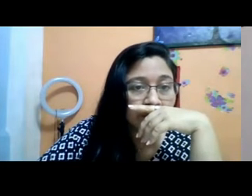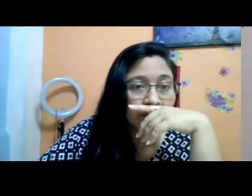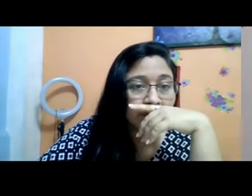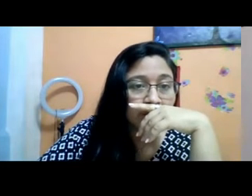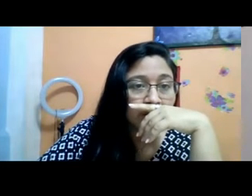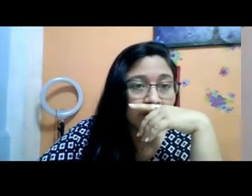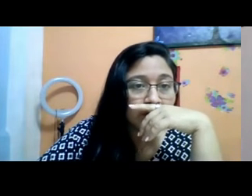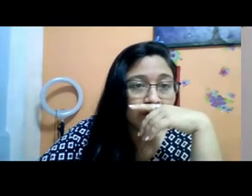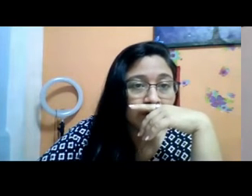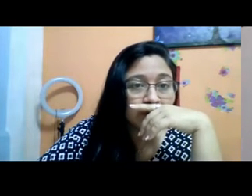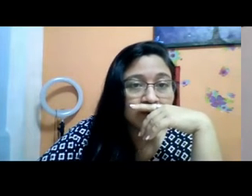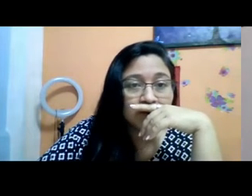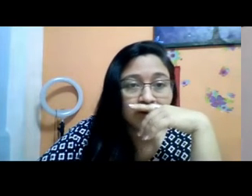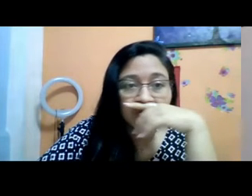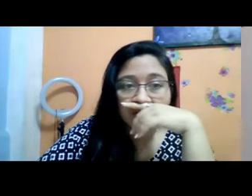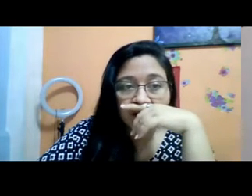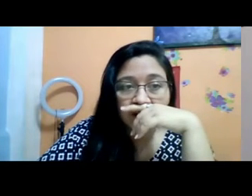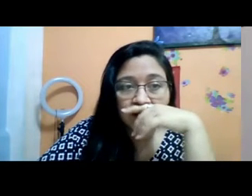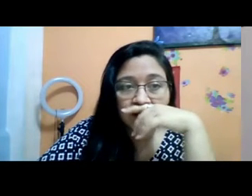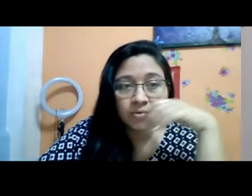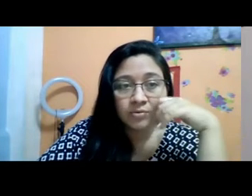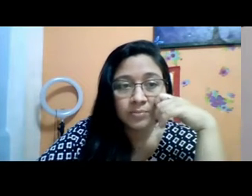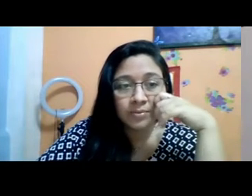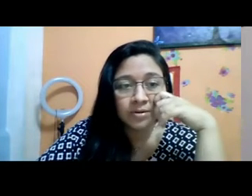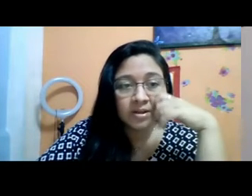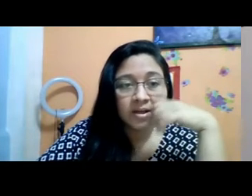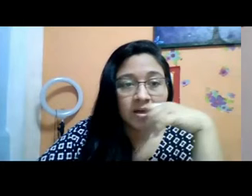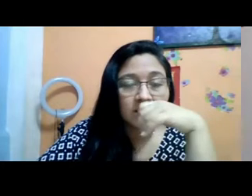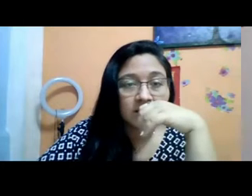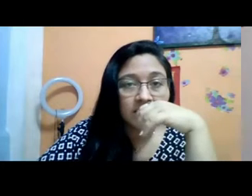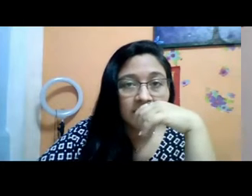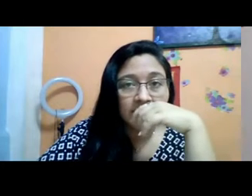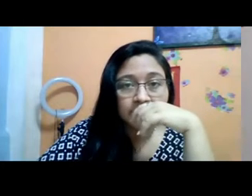Ya, por ejemplo, Wendy no tiene el curso porque